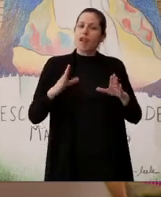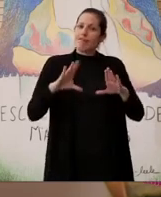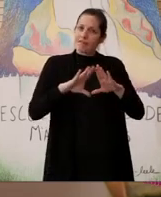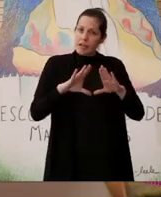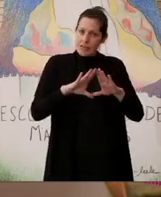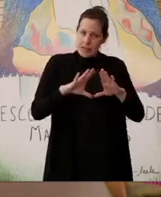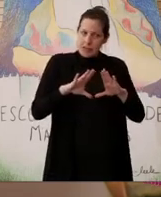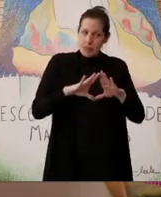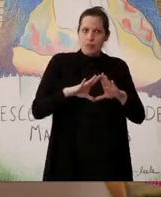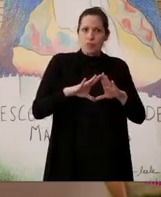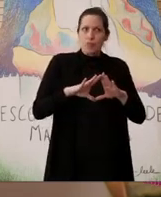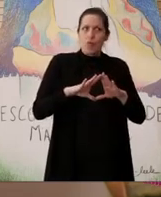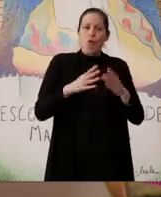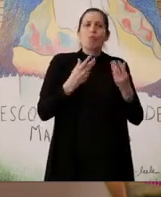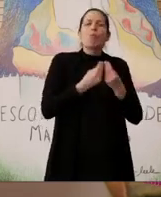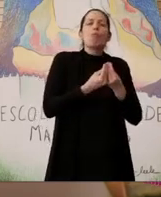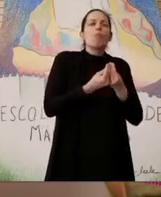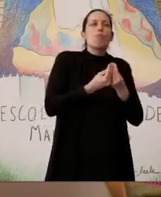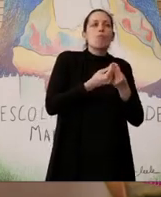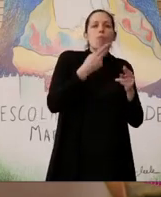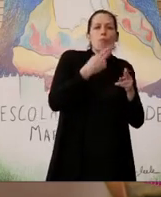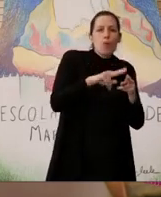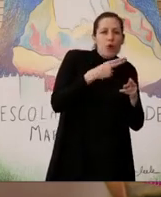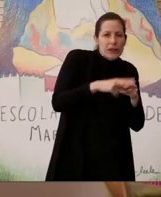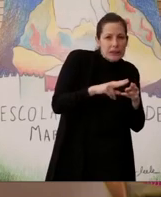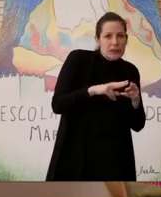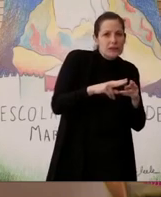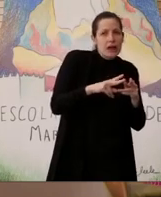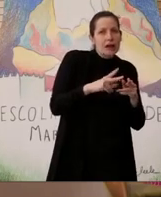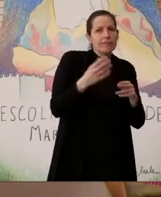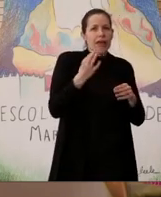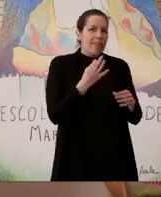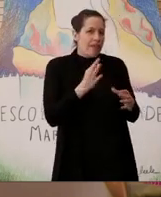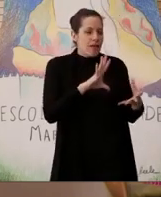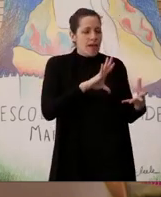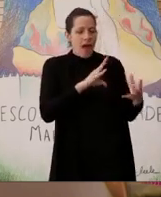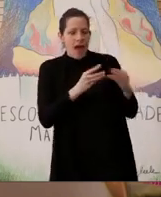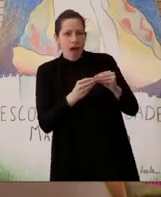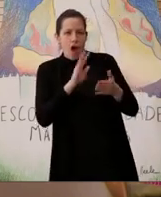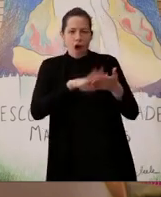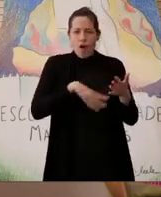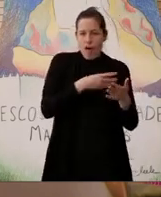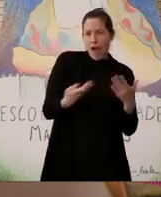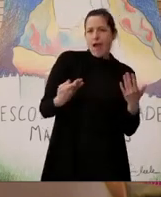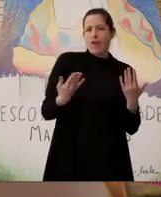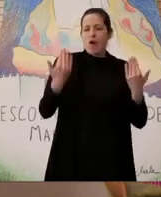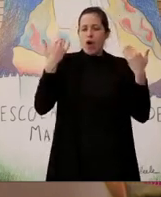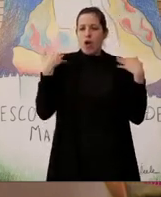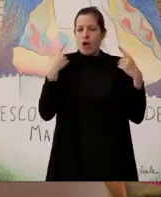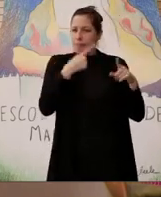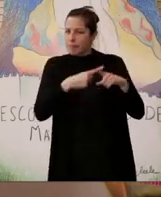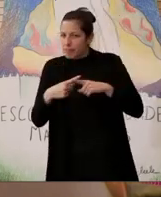hay muchos estudios A veces muy tus informes dos tempos horarios de cuidados de corresponsabilidades ida política